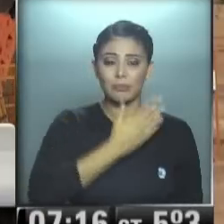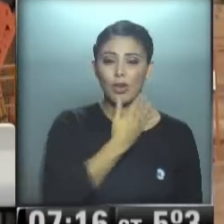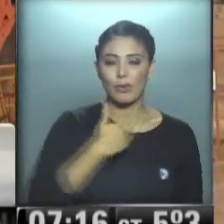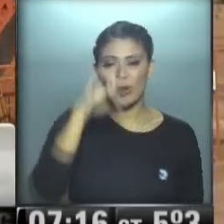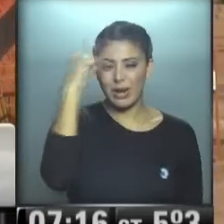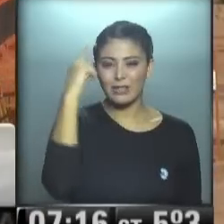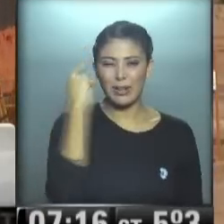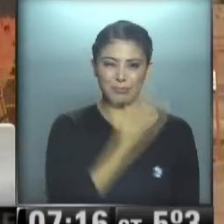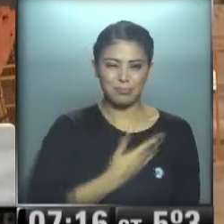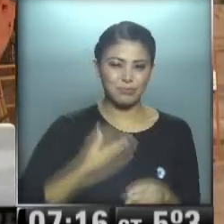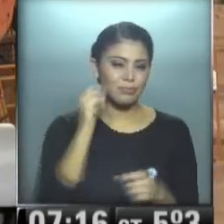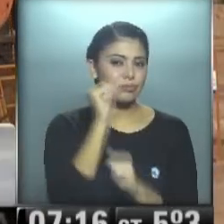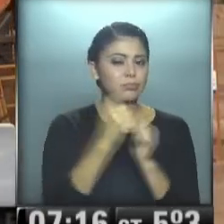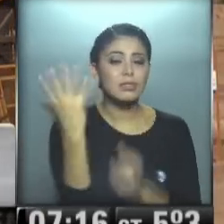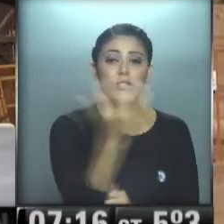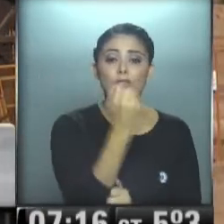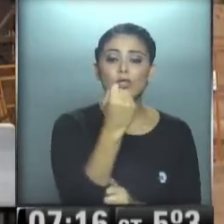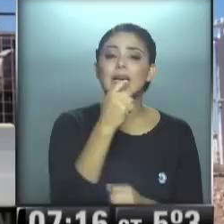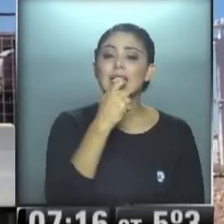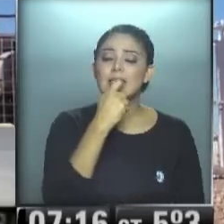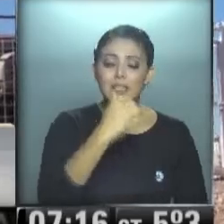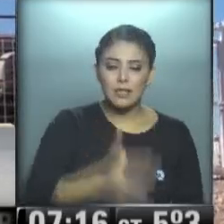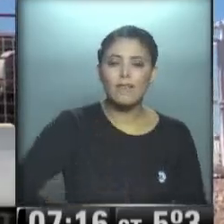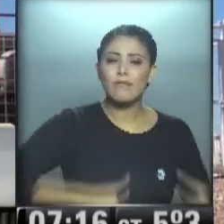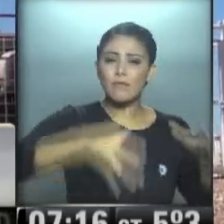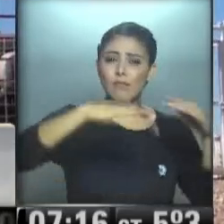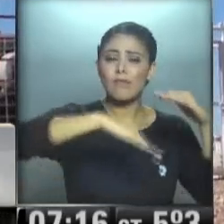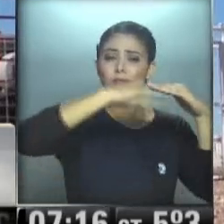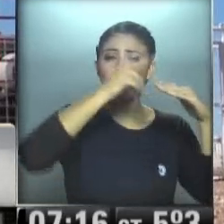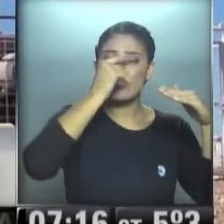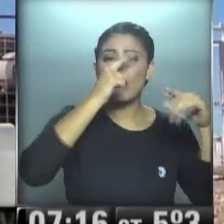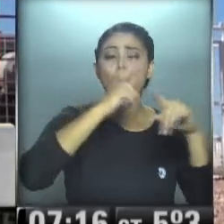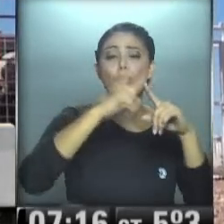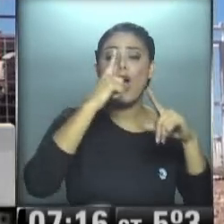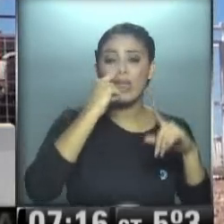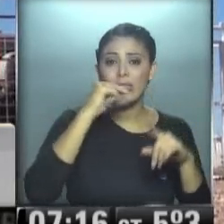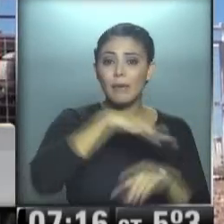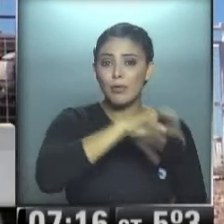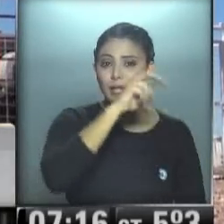Nacional alcanzó esta cifra, lo que implica en barriles de petróleo diarios en la provincia de Neuquén